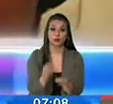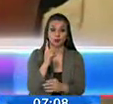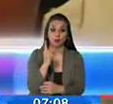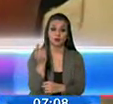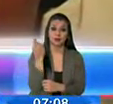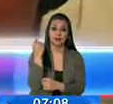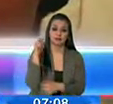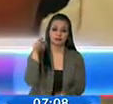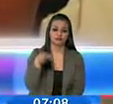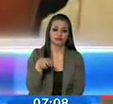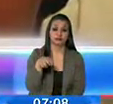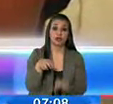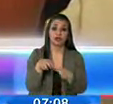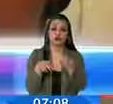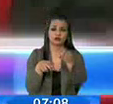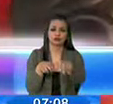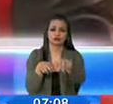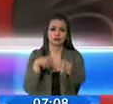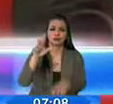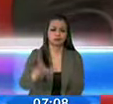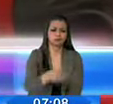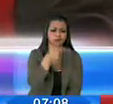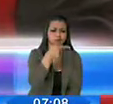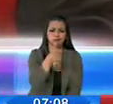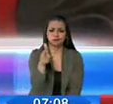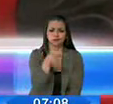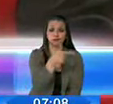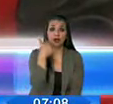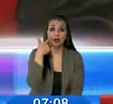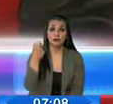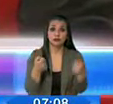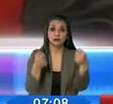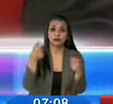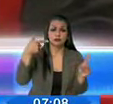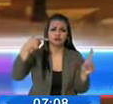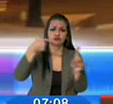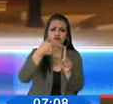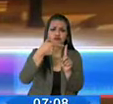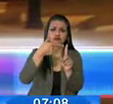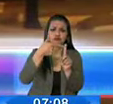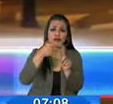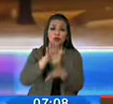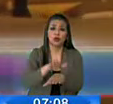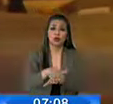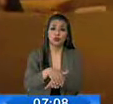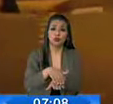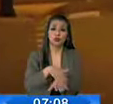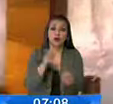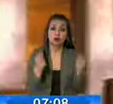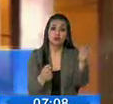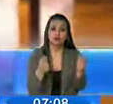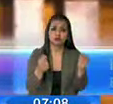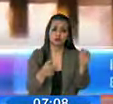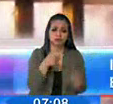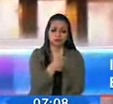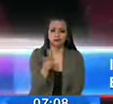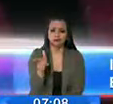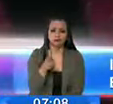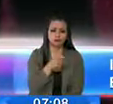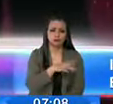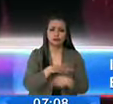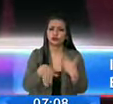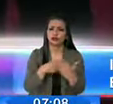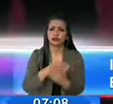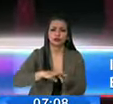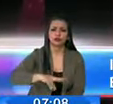el otro con un arma de fuego, apuntó a lo que es el chofer y le hizo reducir velocidad y empezaron lo que es a asaltar a lo que es el grupo de